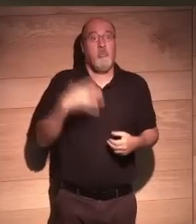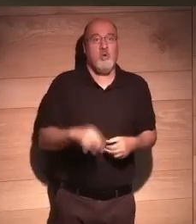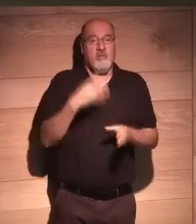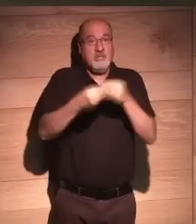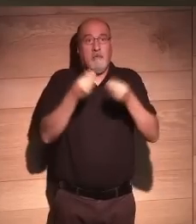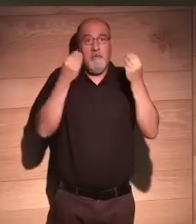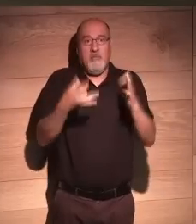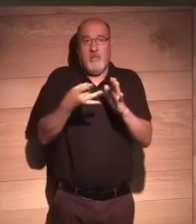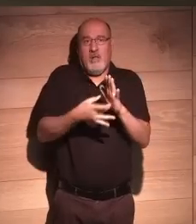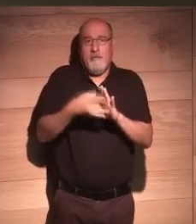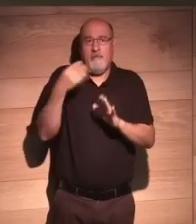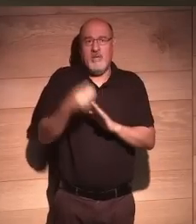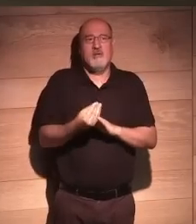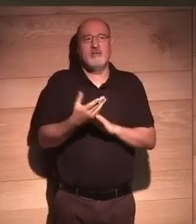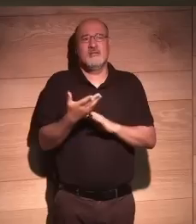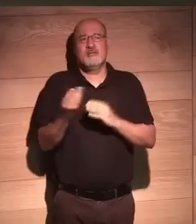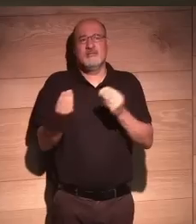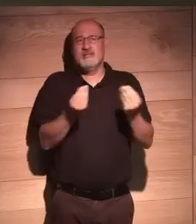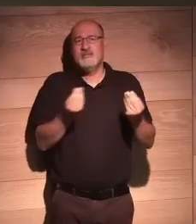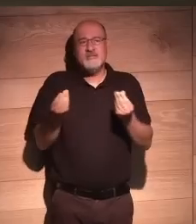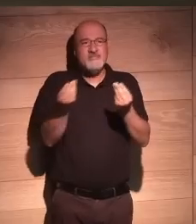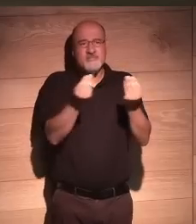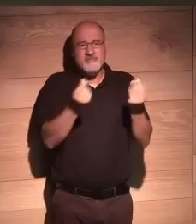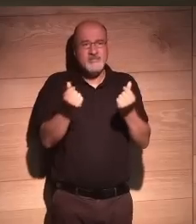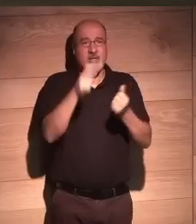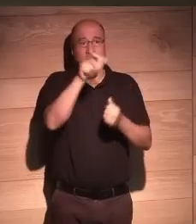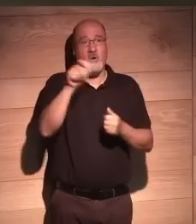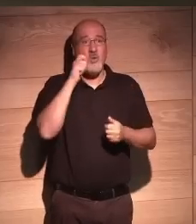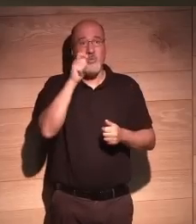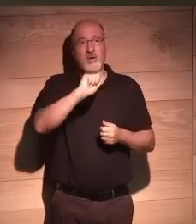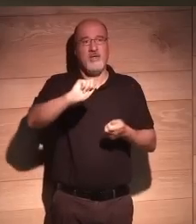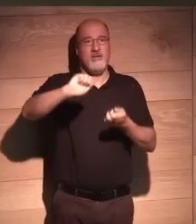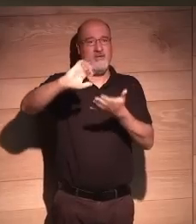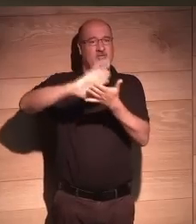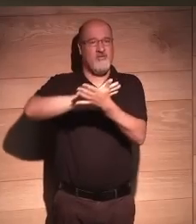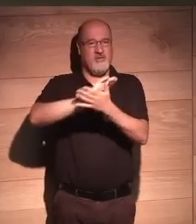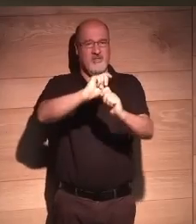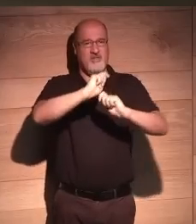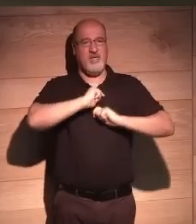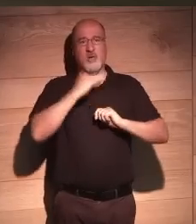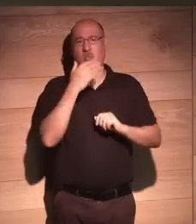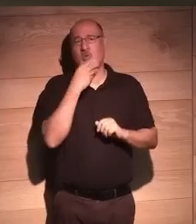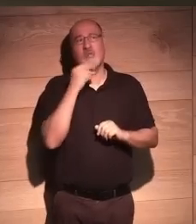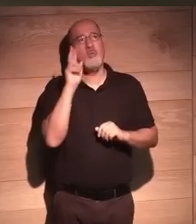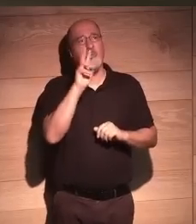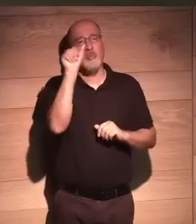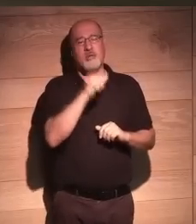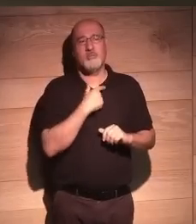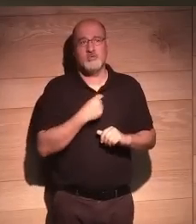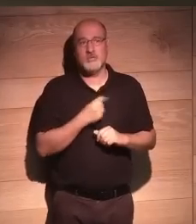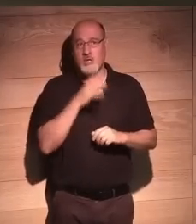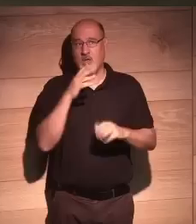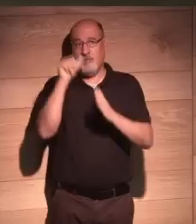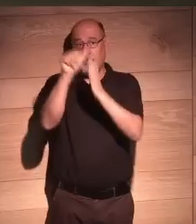hecha y vuelvo a decir, y la esencia de esos seres humanos a mí me transmiten algo bonito, a mí me gusta verlas. Ahora mismo